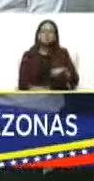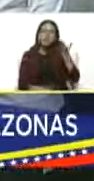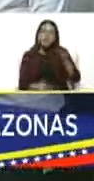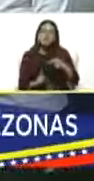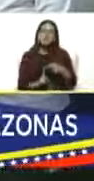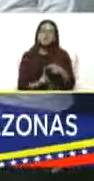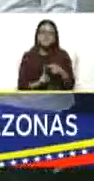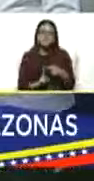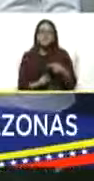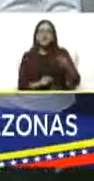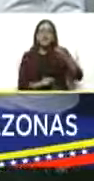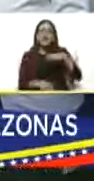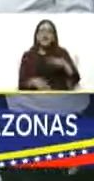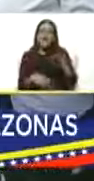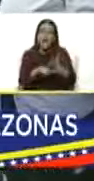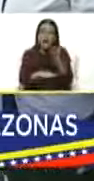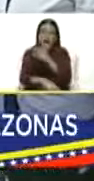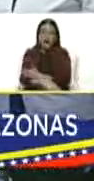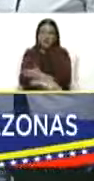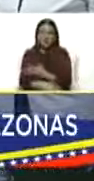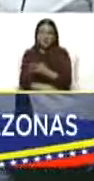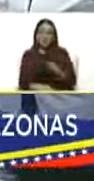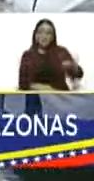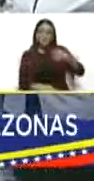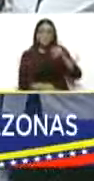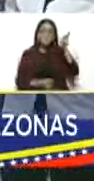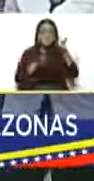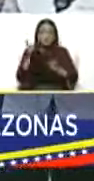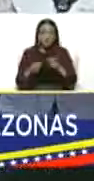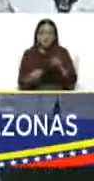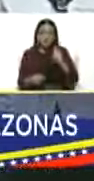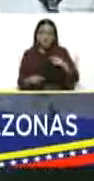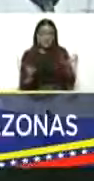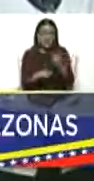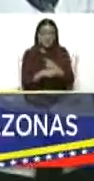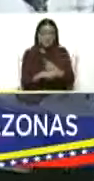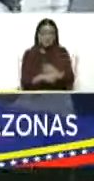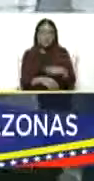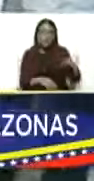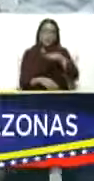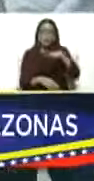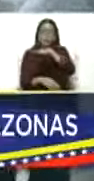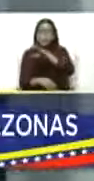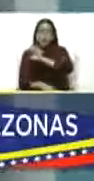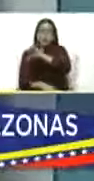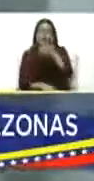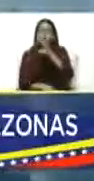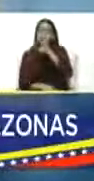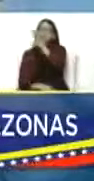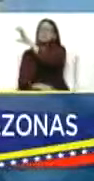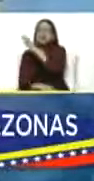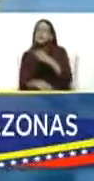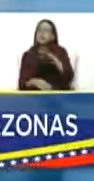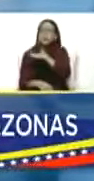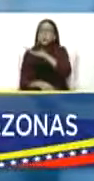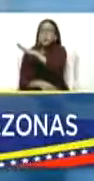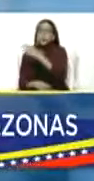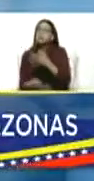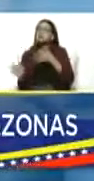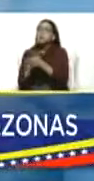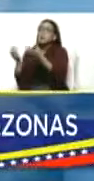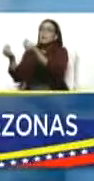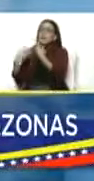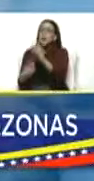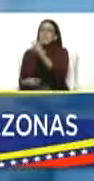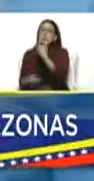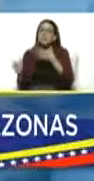este estado acudían a otros estados a aplicarse la quimioterapia. Y ahora con la campana de flujo laminar, la unidad de preparación de